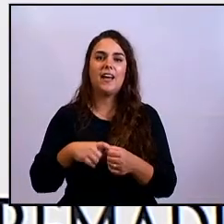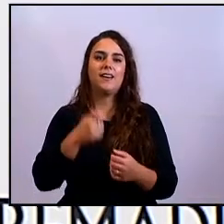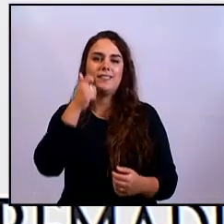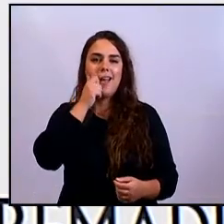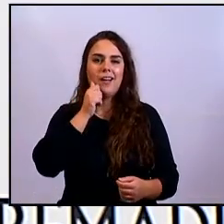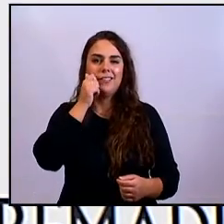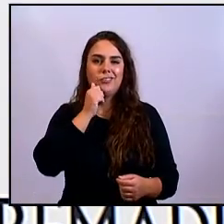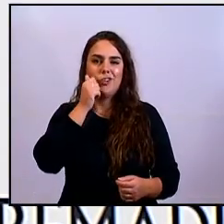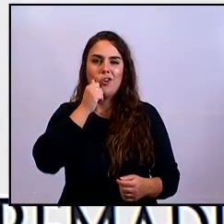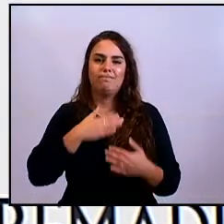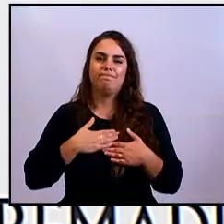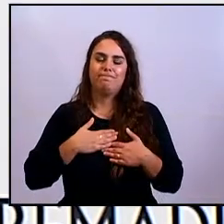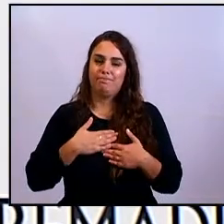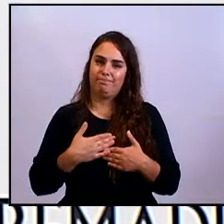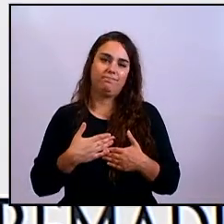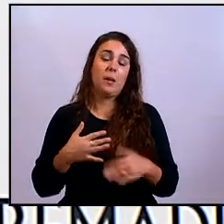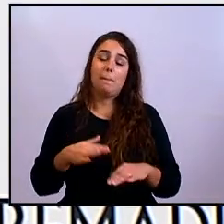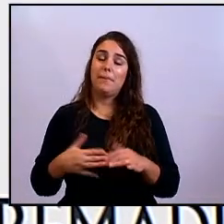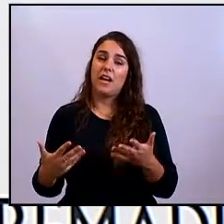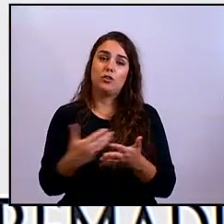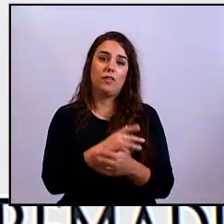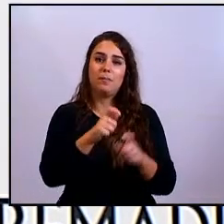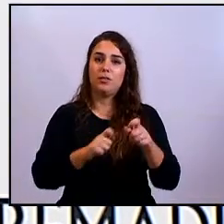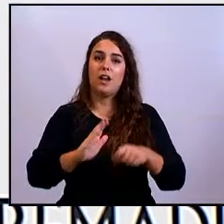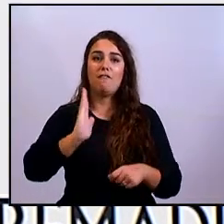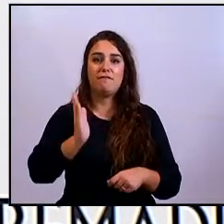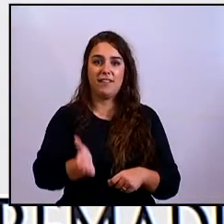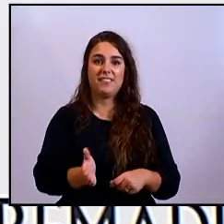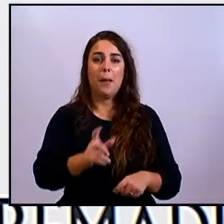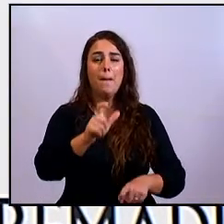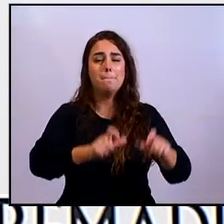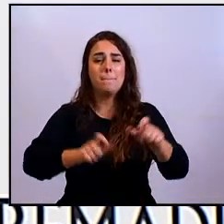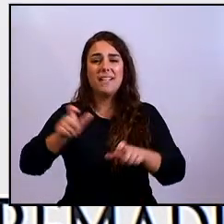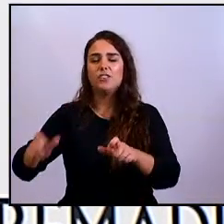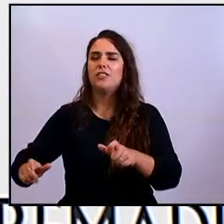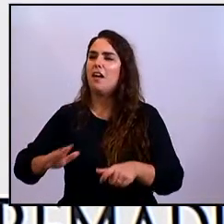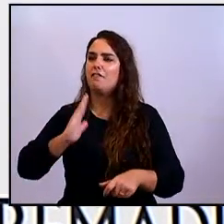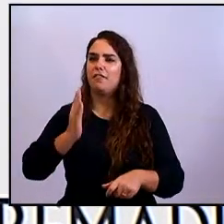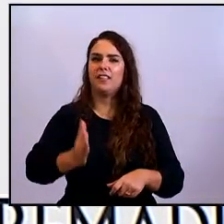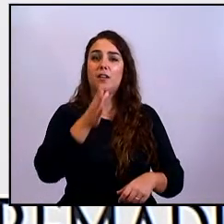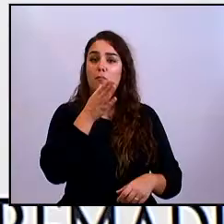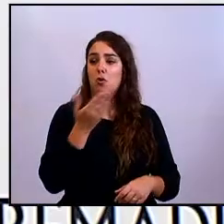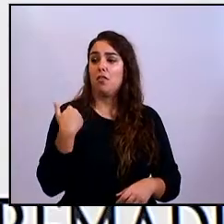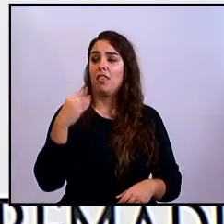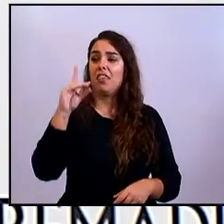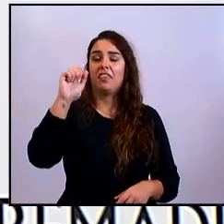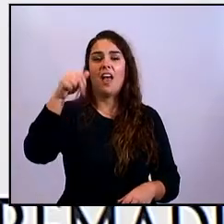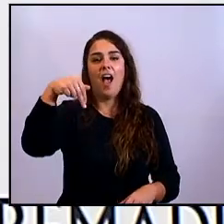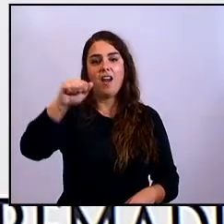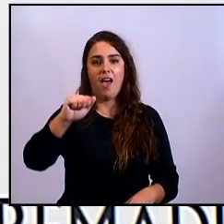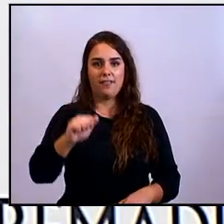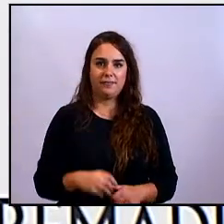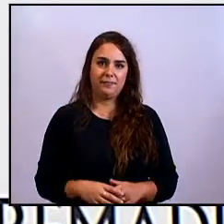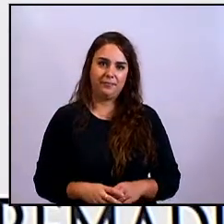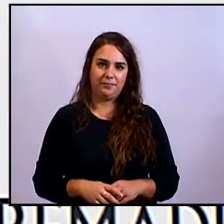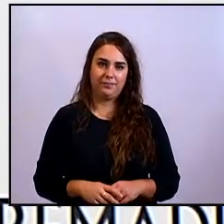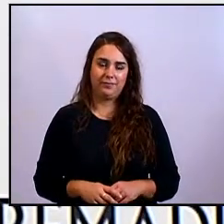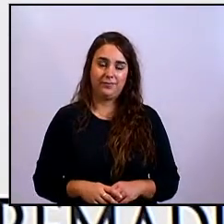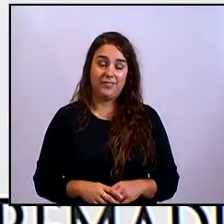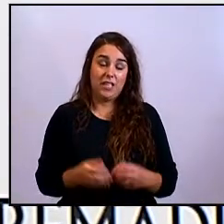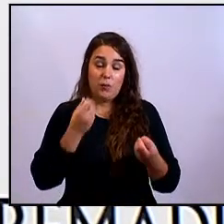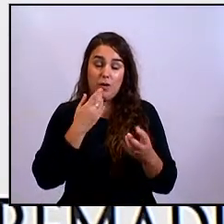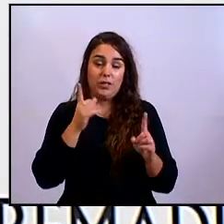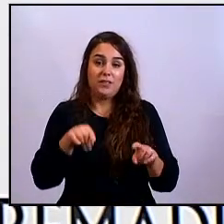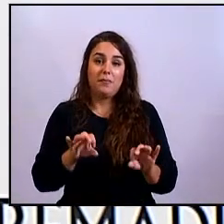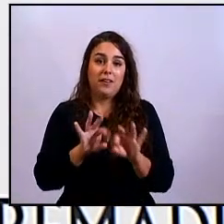cariño a todos los afectados, todas las personas afectadas por la reciente DANA. Y, cómo no,